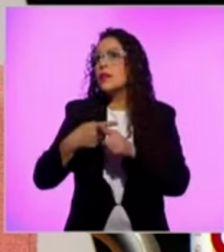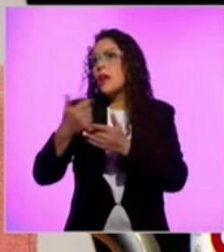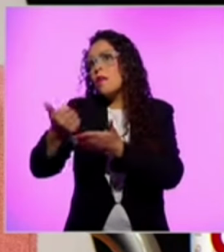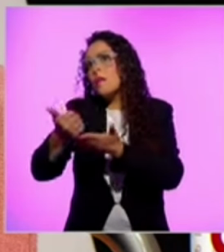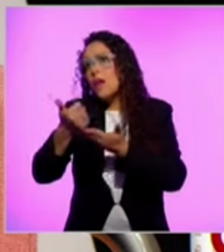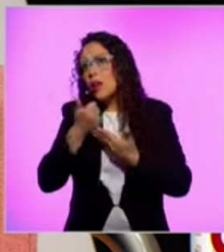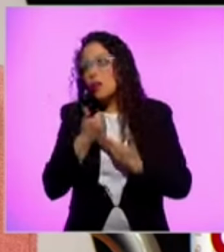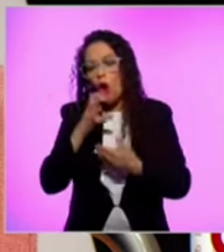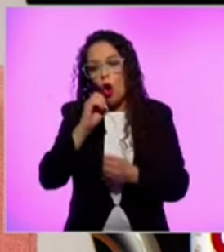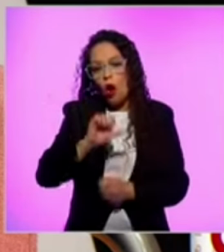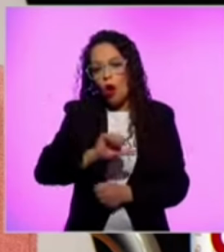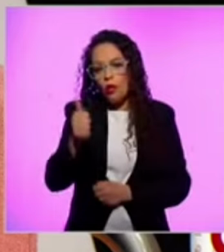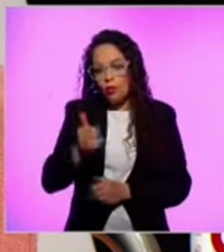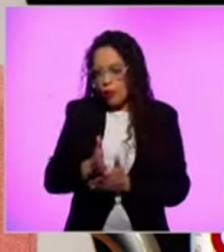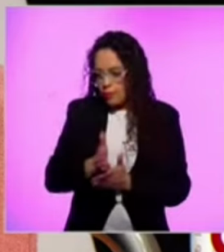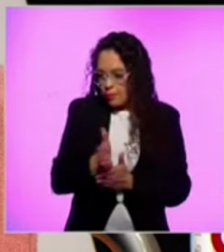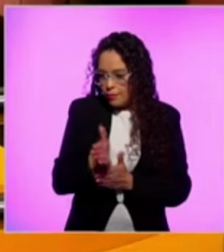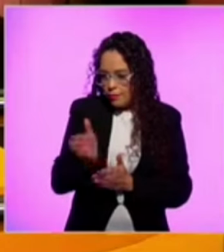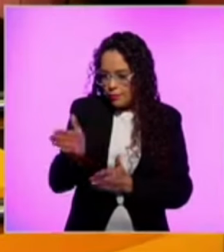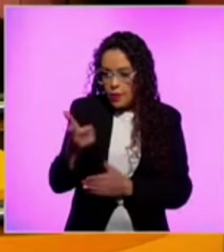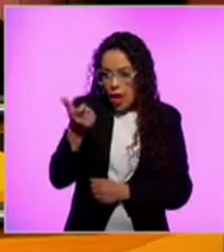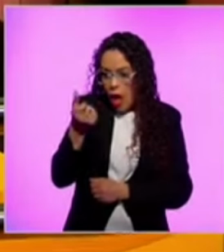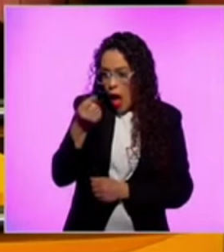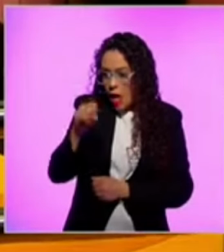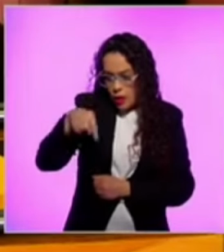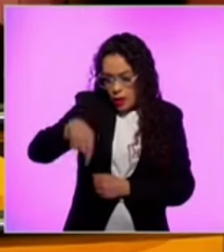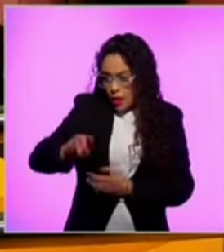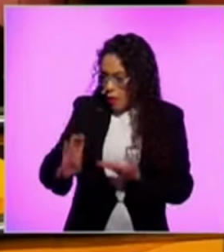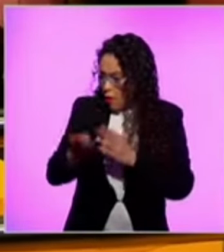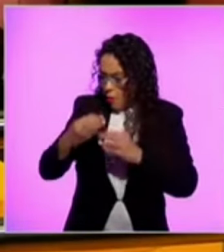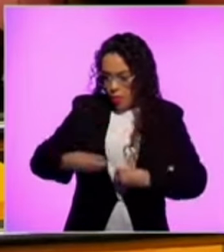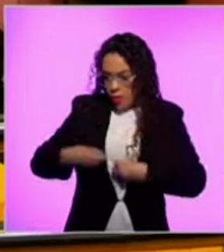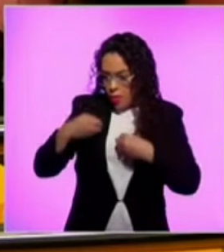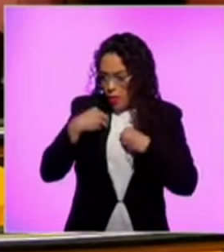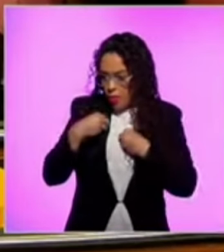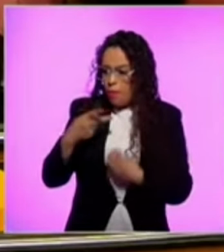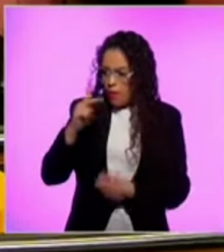dos, decir, este mundo es así y te lo vas a comer.